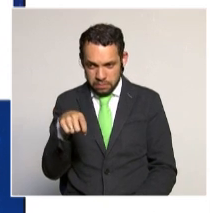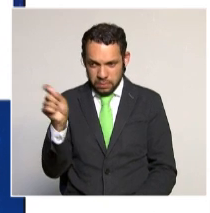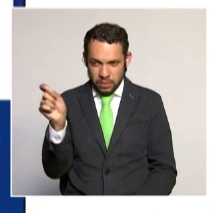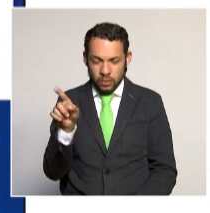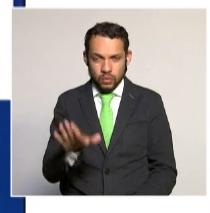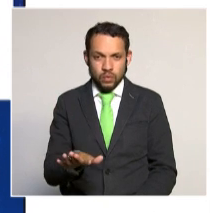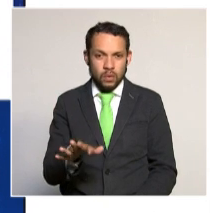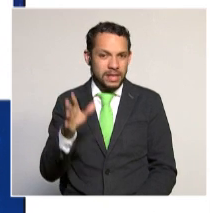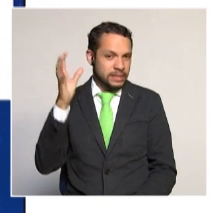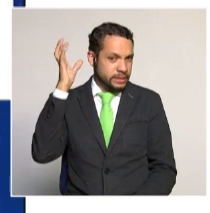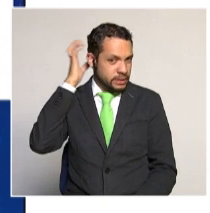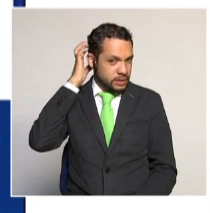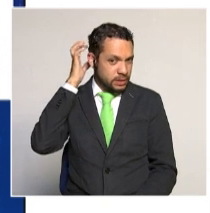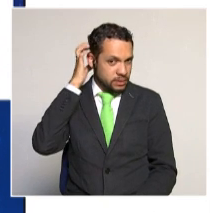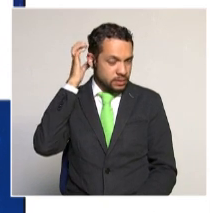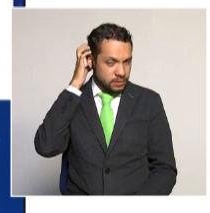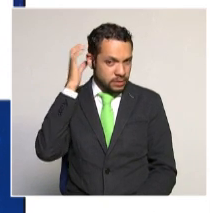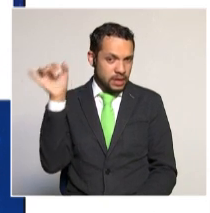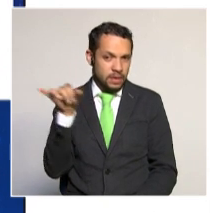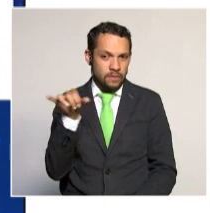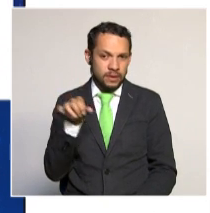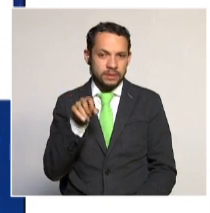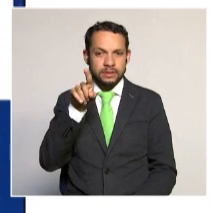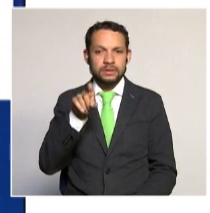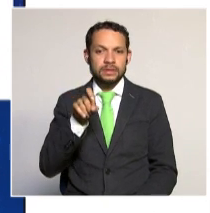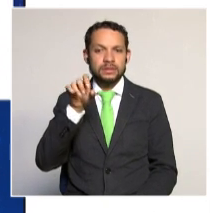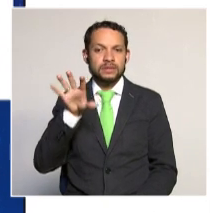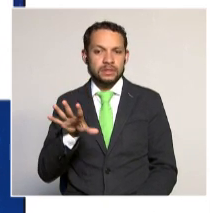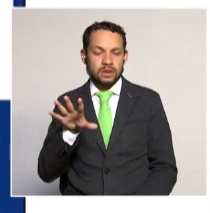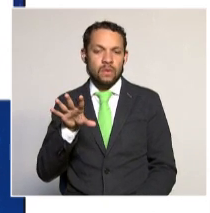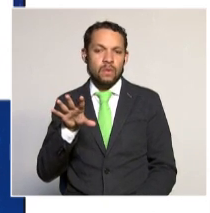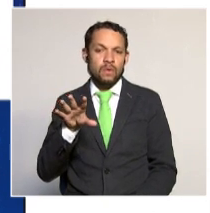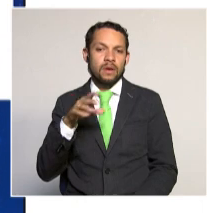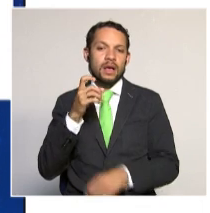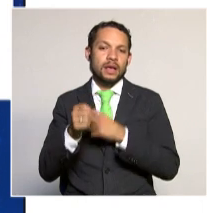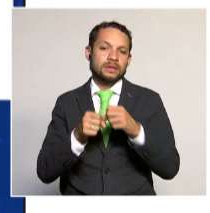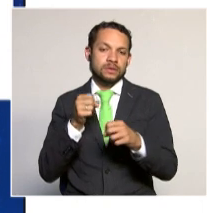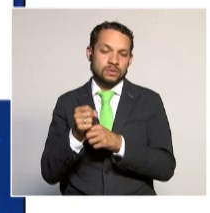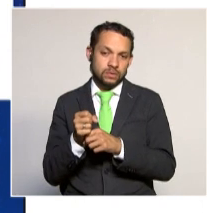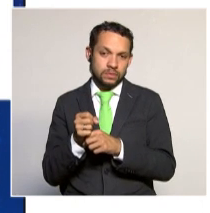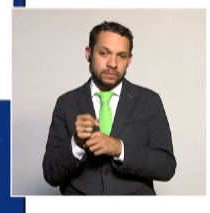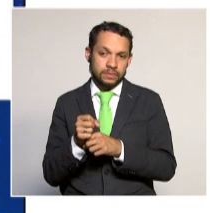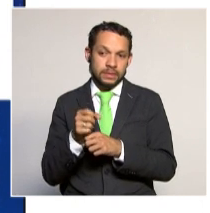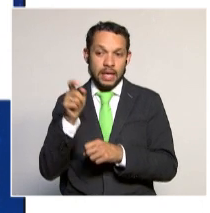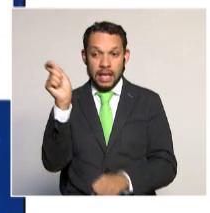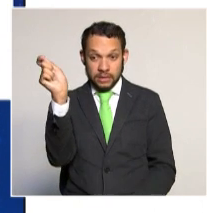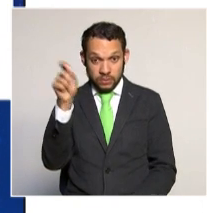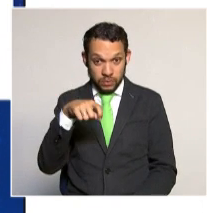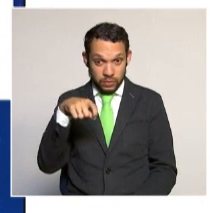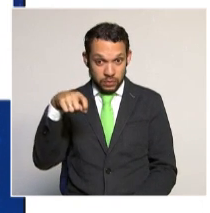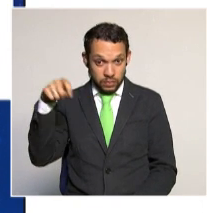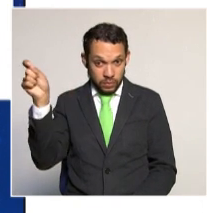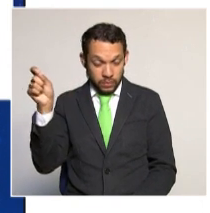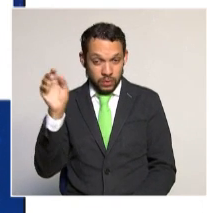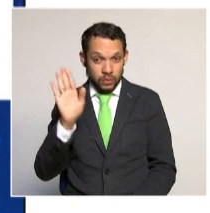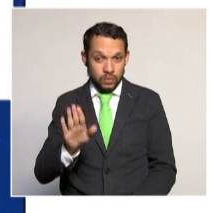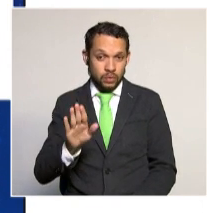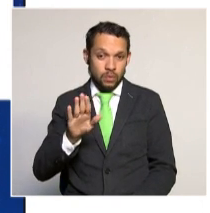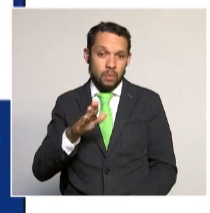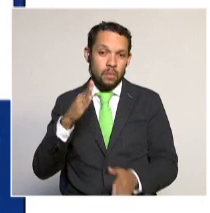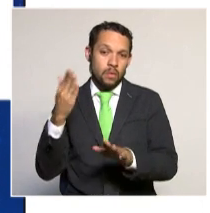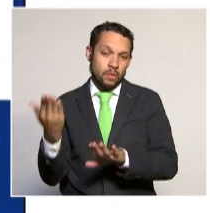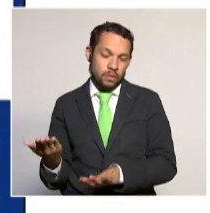el cerebro de una persona también de 65 años, pero este murió, el que tiene el chulito de bueno, murió por enfermedad de Alzheimer, el